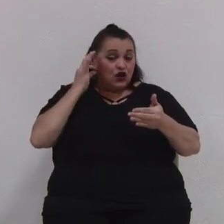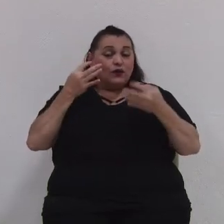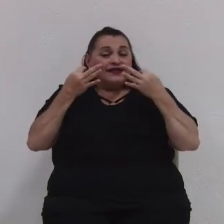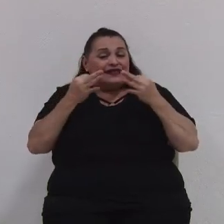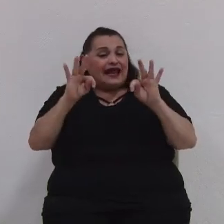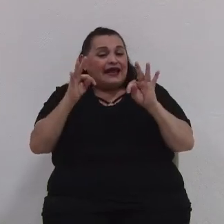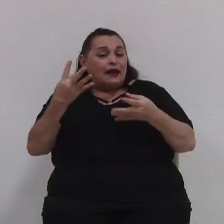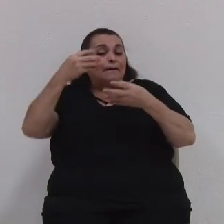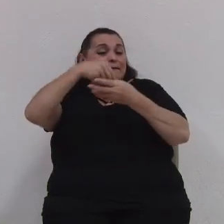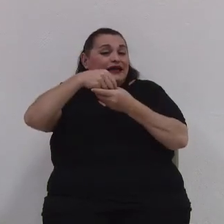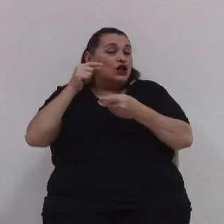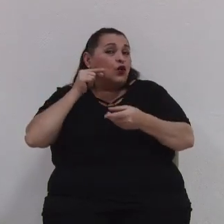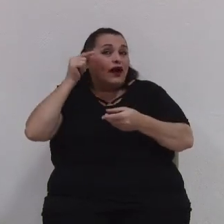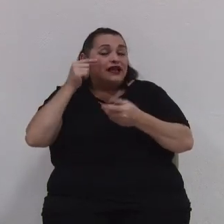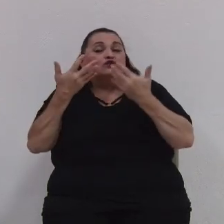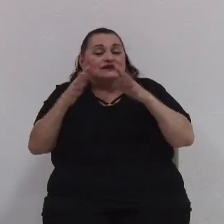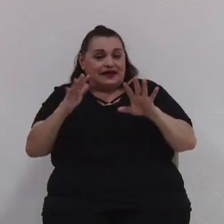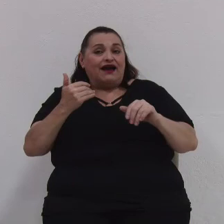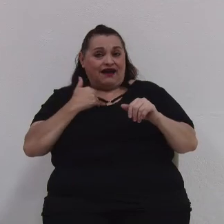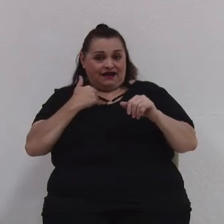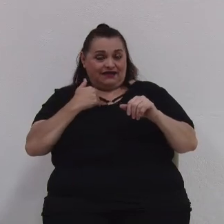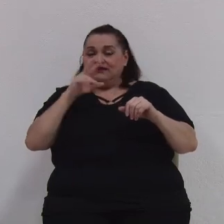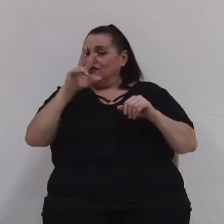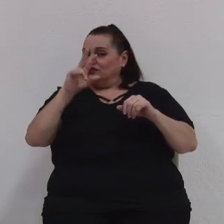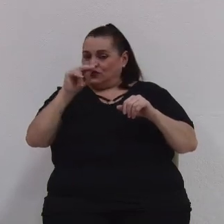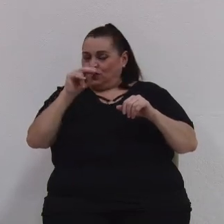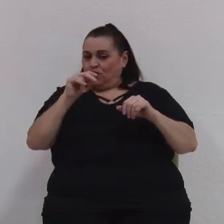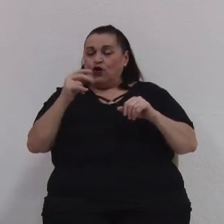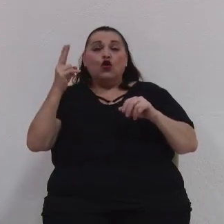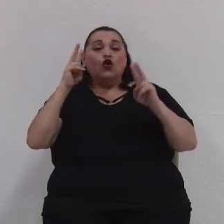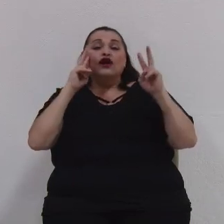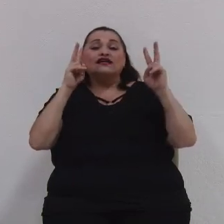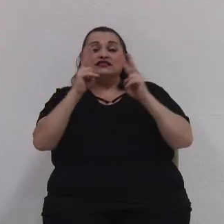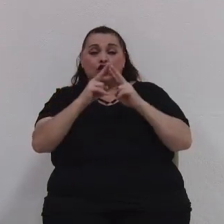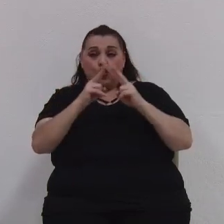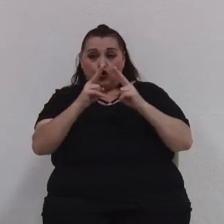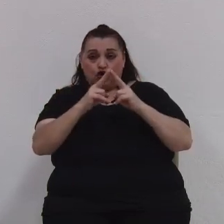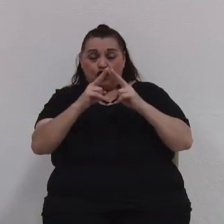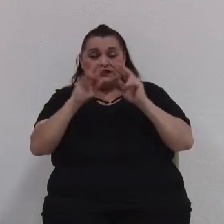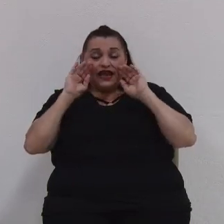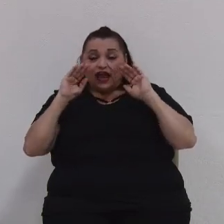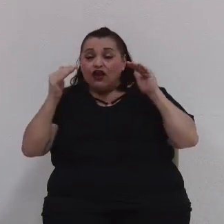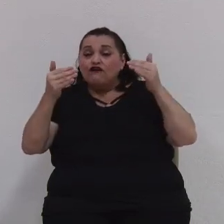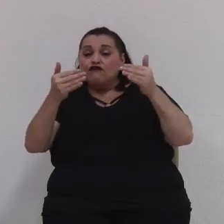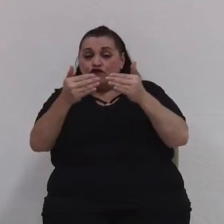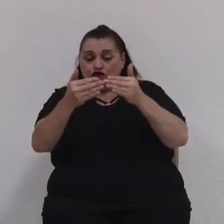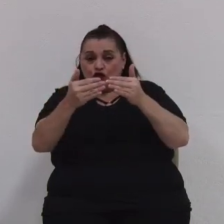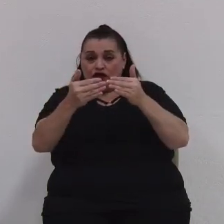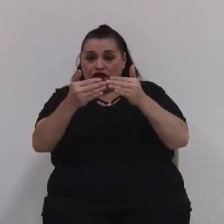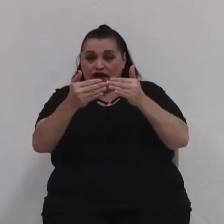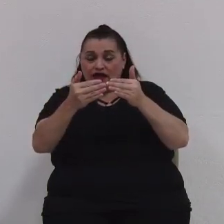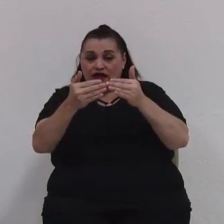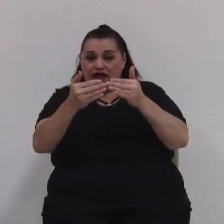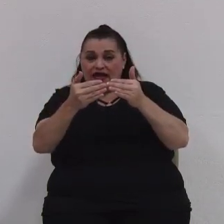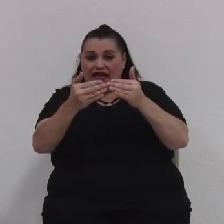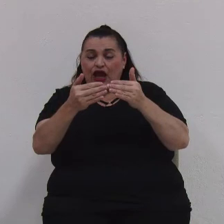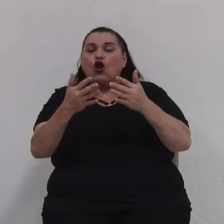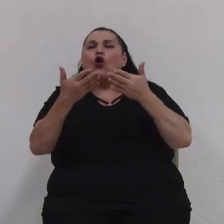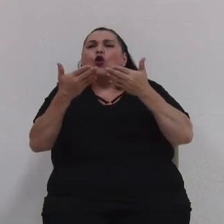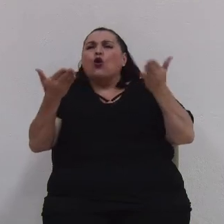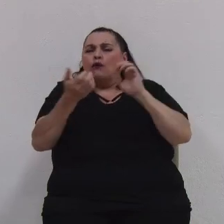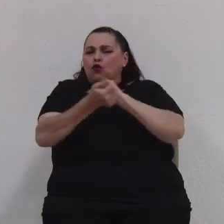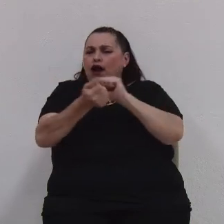meter el género en lo que ya hay, sino de lo que se conoce en inglés como el enfoque de agenda setting, cómo